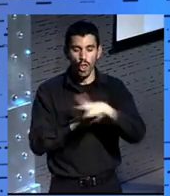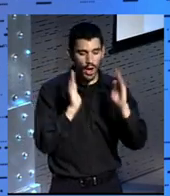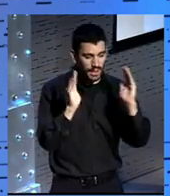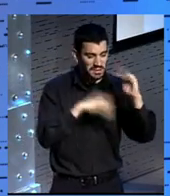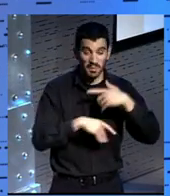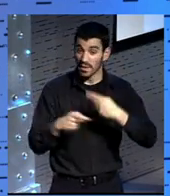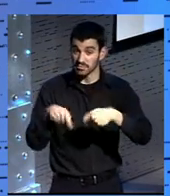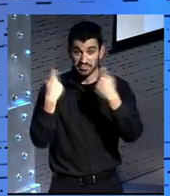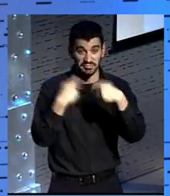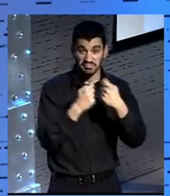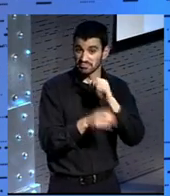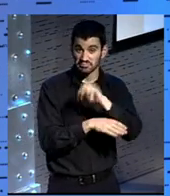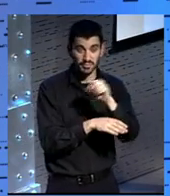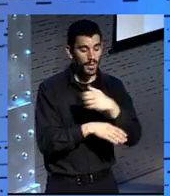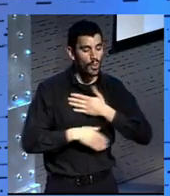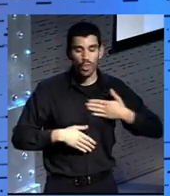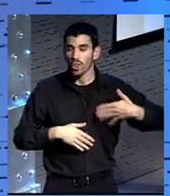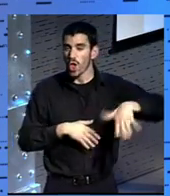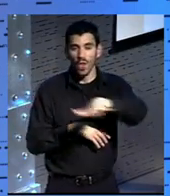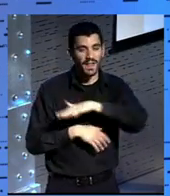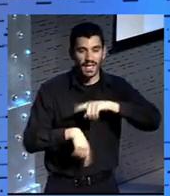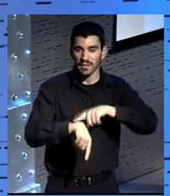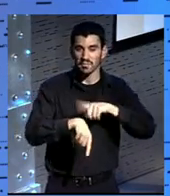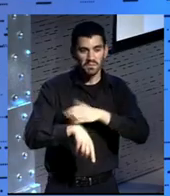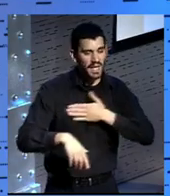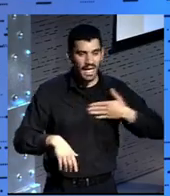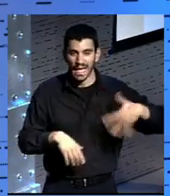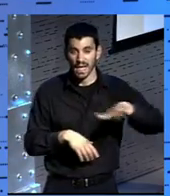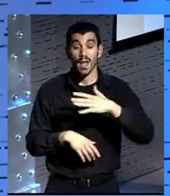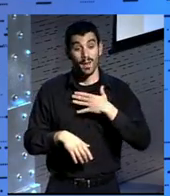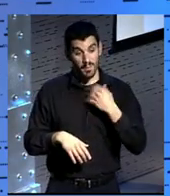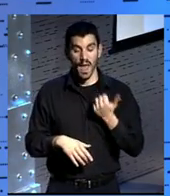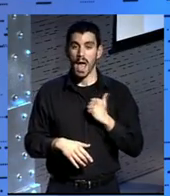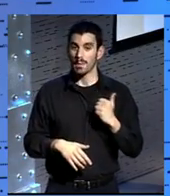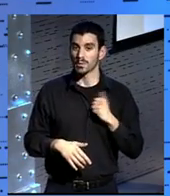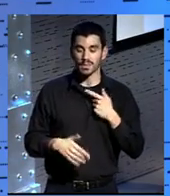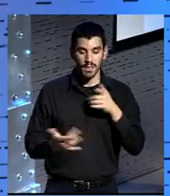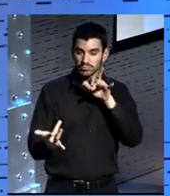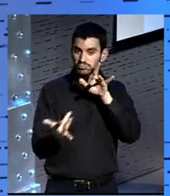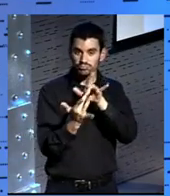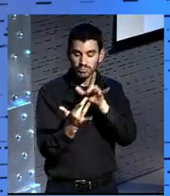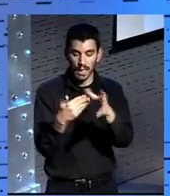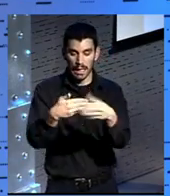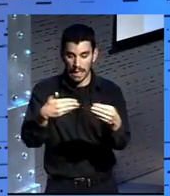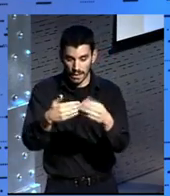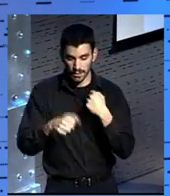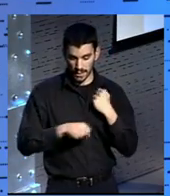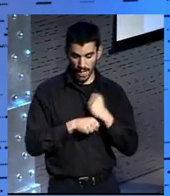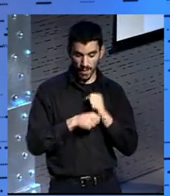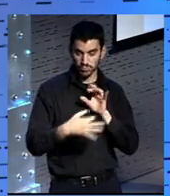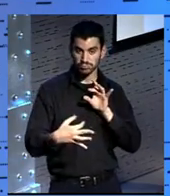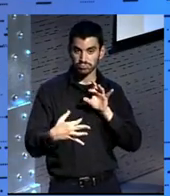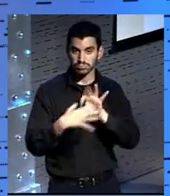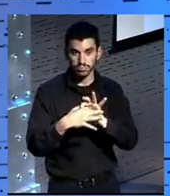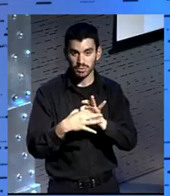y darles todos los mecanismos para que efectivamente puedan interactuar con los clientes sin tener que